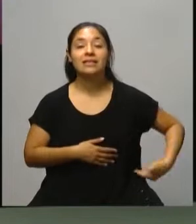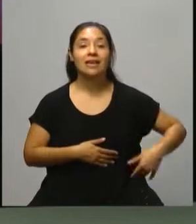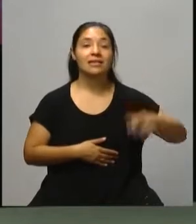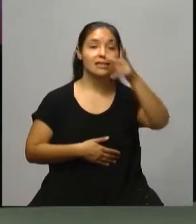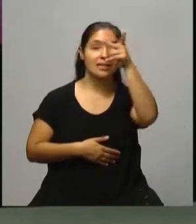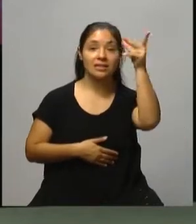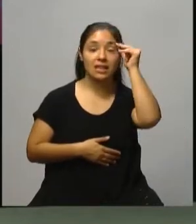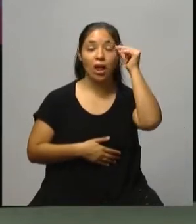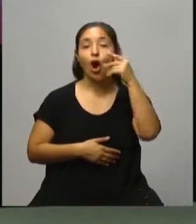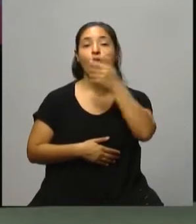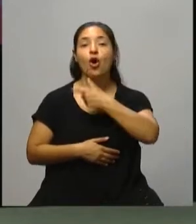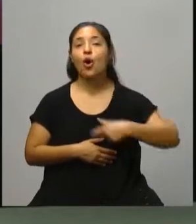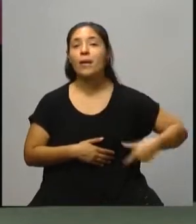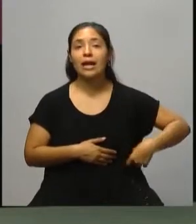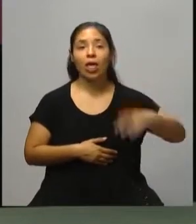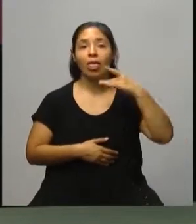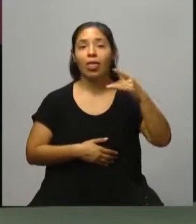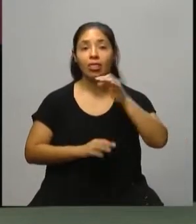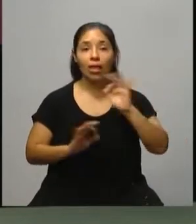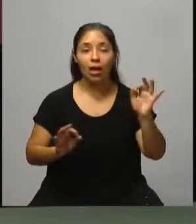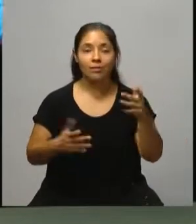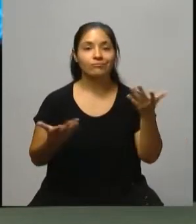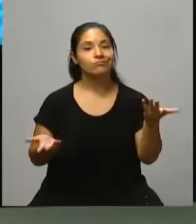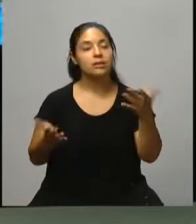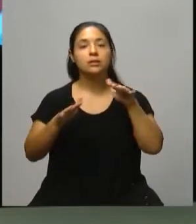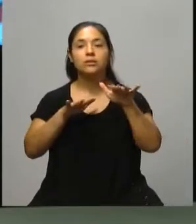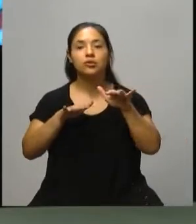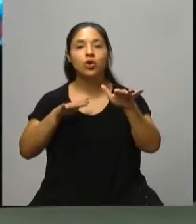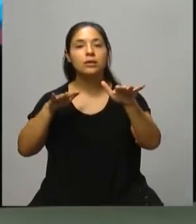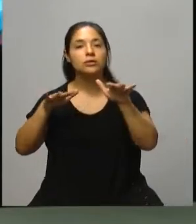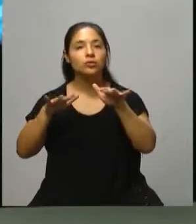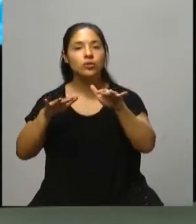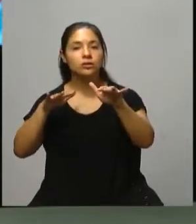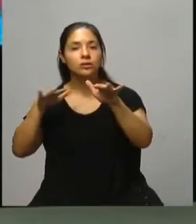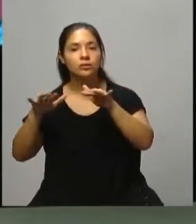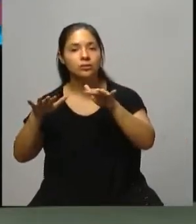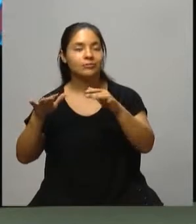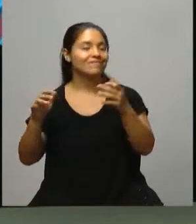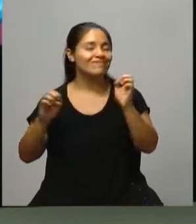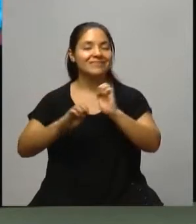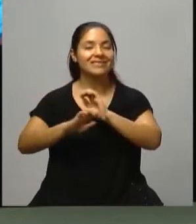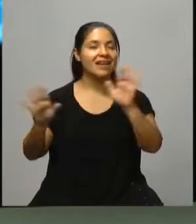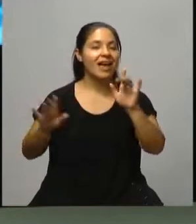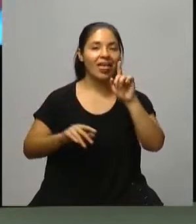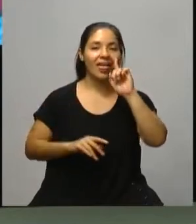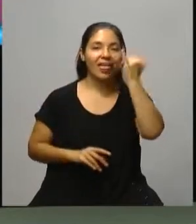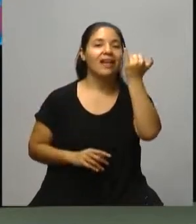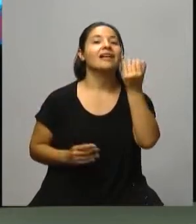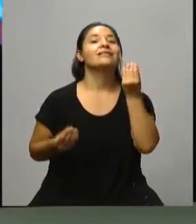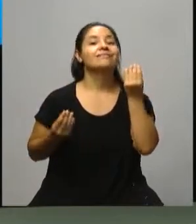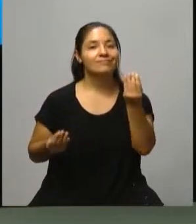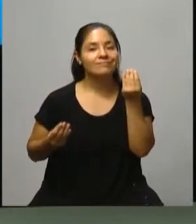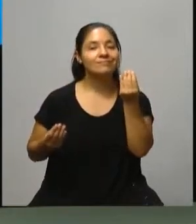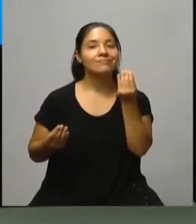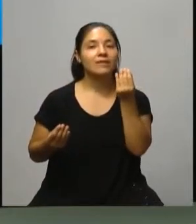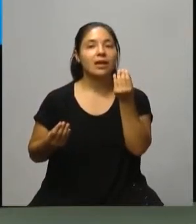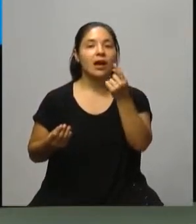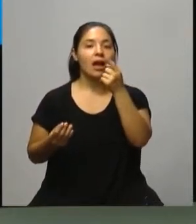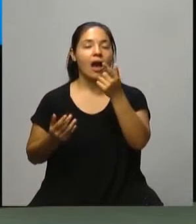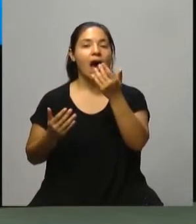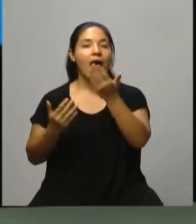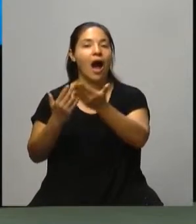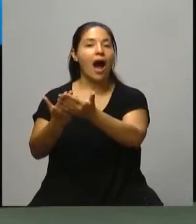los ciudadanos y las ciudadanas que están esperando que no exista más inflación, que sus sueldos que tengan sueldos que le alcancen a fin de mes, que haya